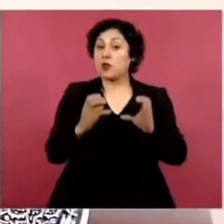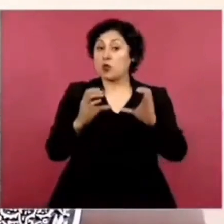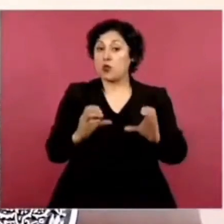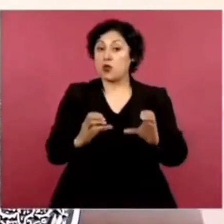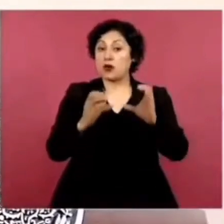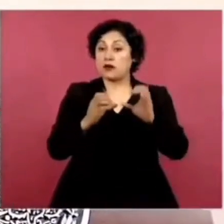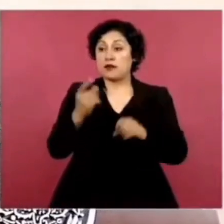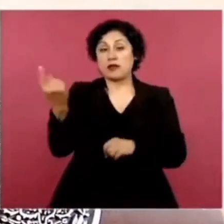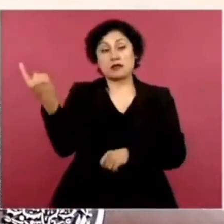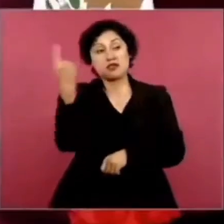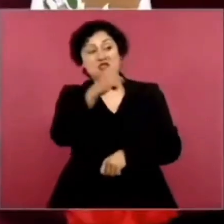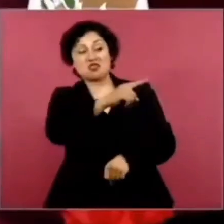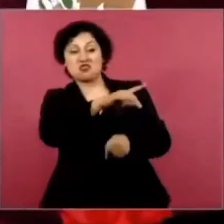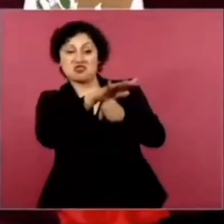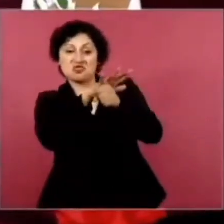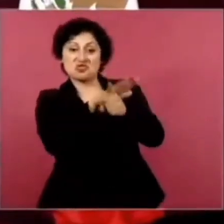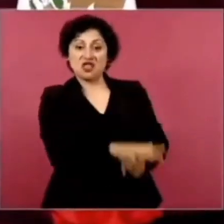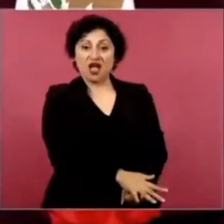coerción,